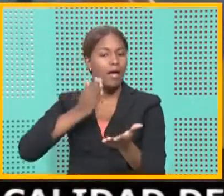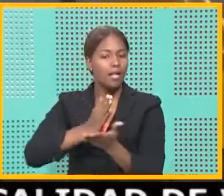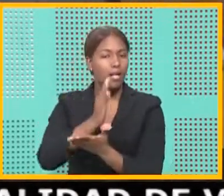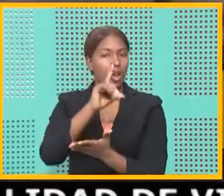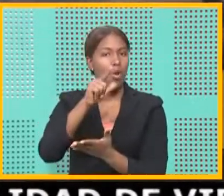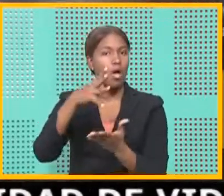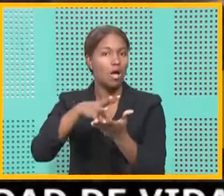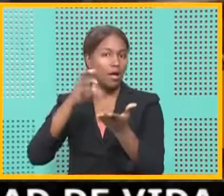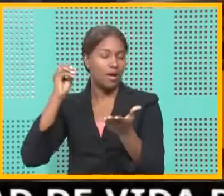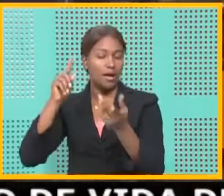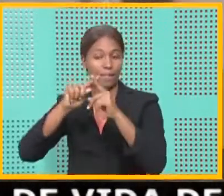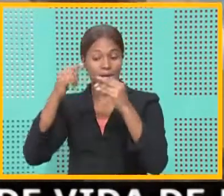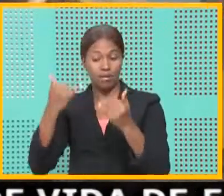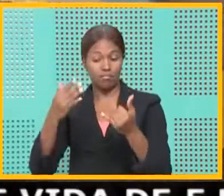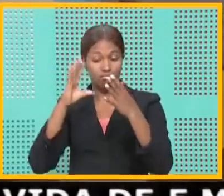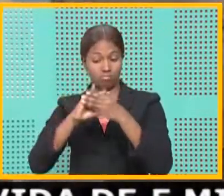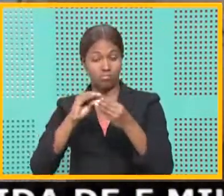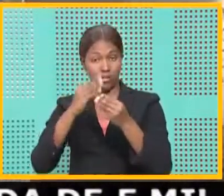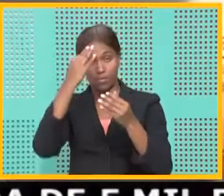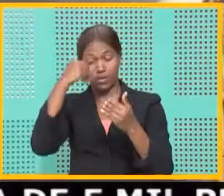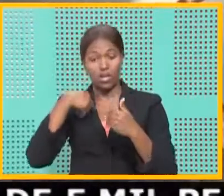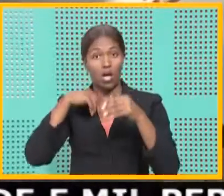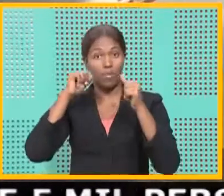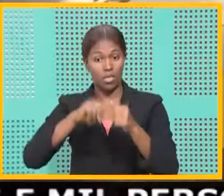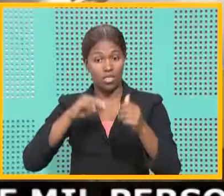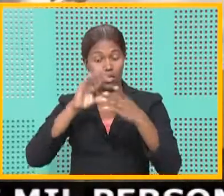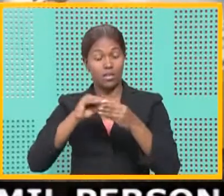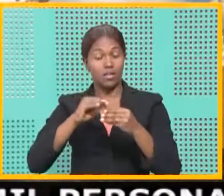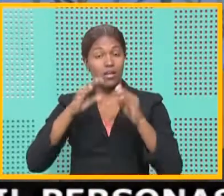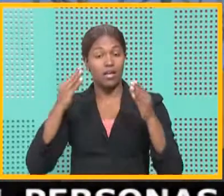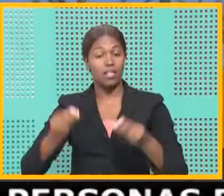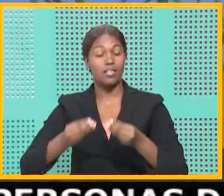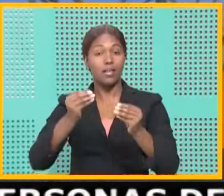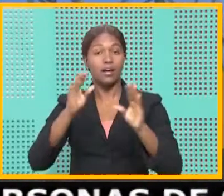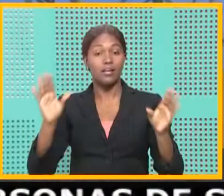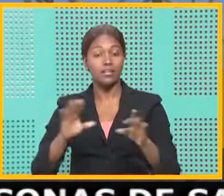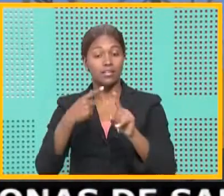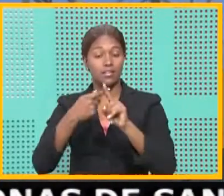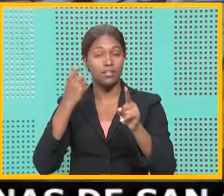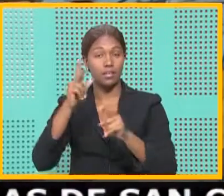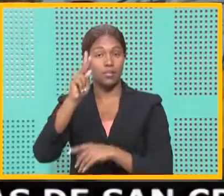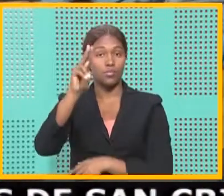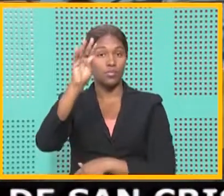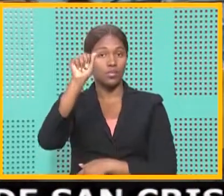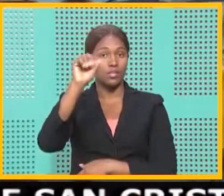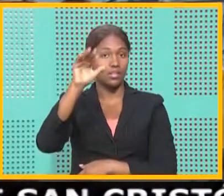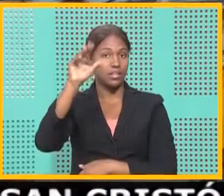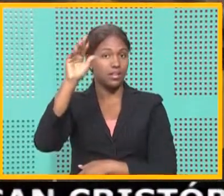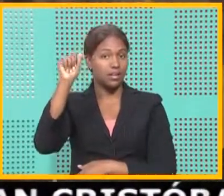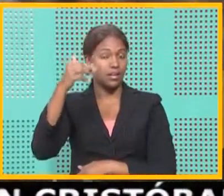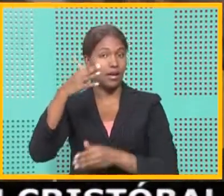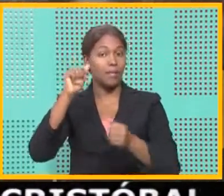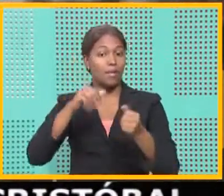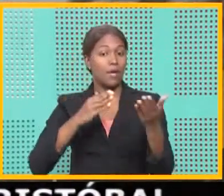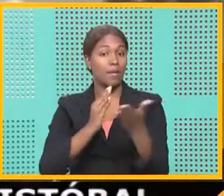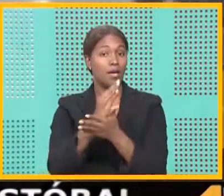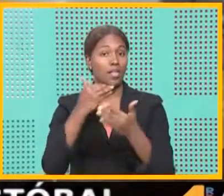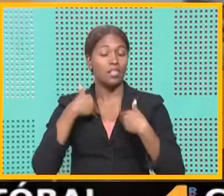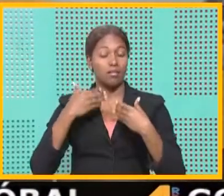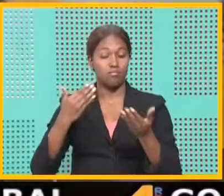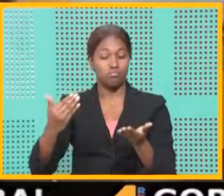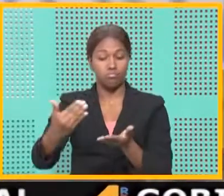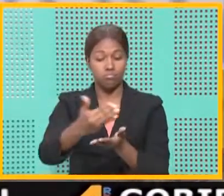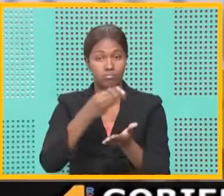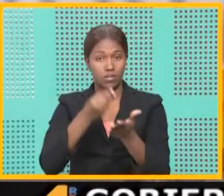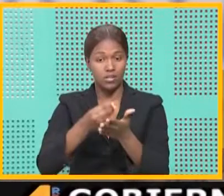ahora cuando he dicho, porque tengo la posibilidad de colocar acciones de Punta Catalina que me permitan recuperar la inversión que yo hice en